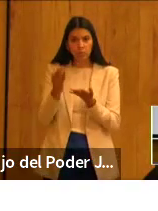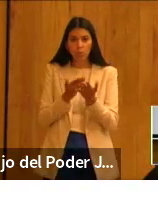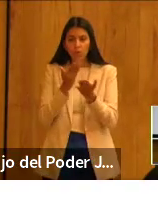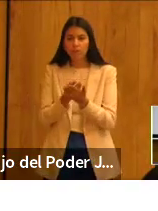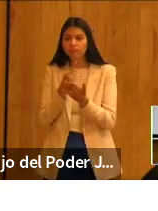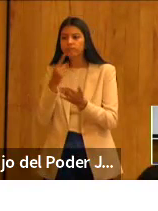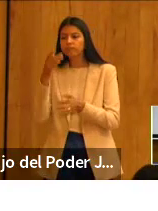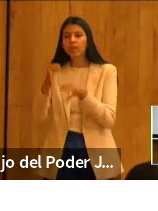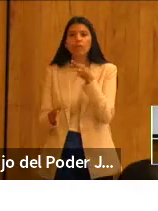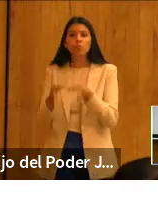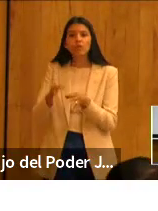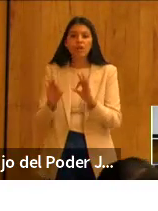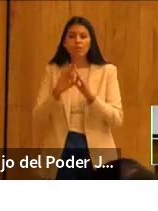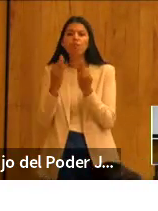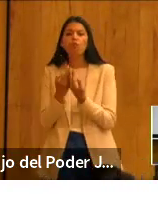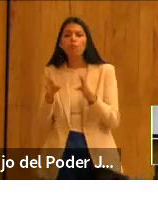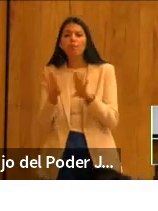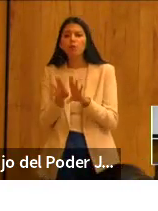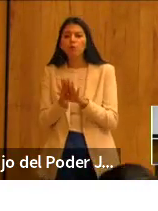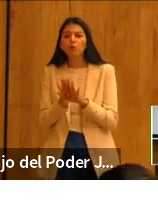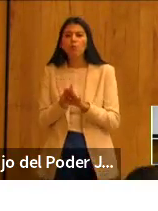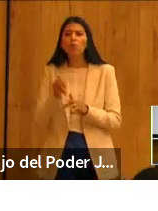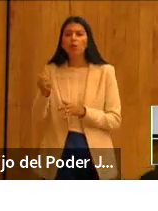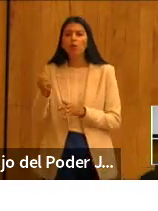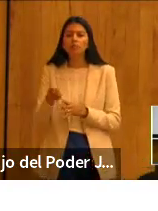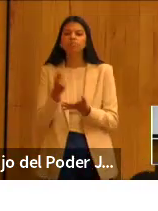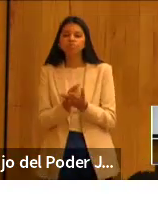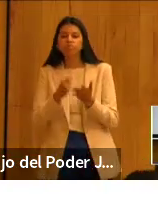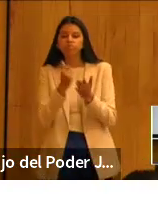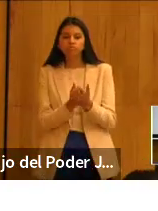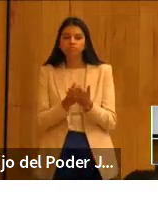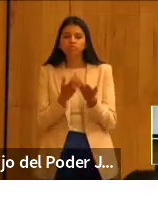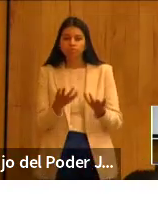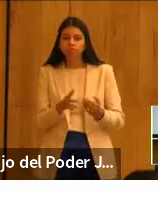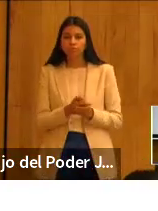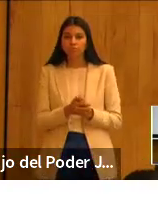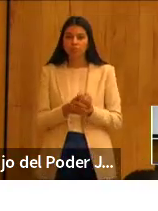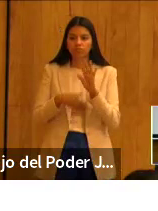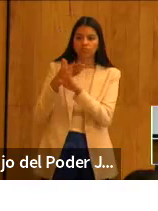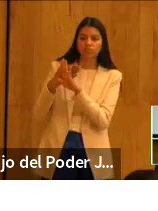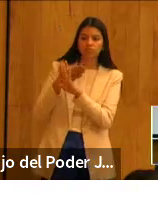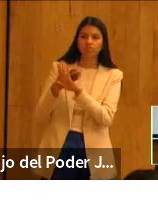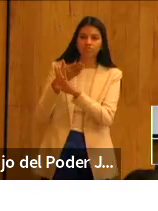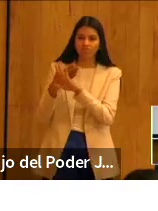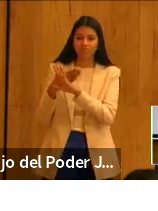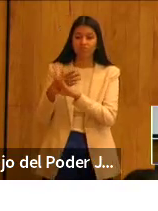plantea al tribunal la manera en la que fue acosado y hostigado, sin embargo,